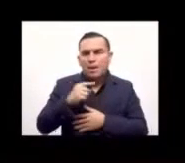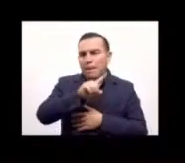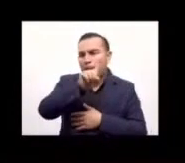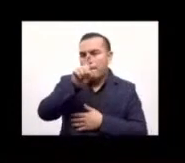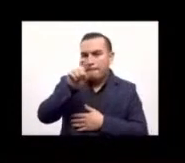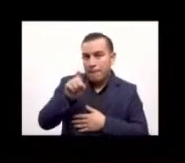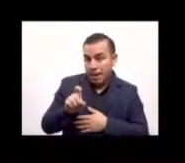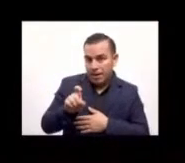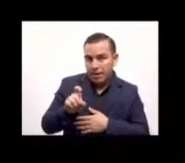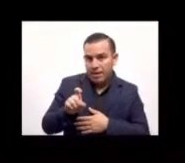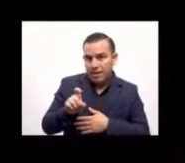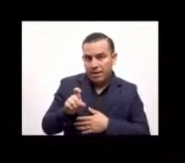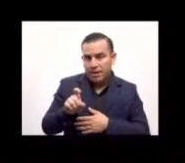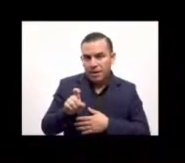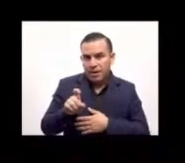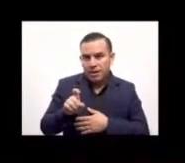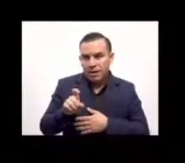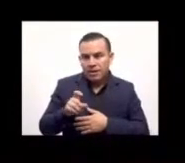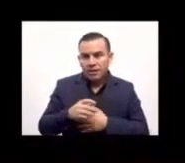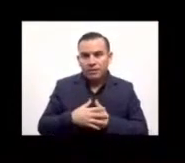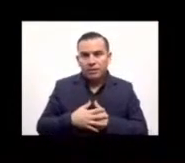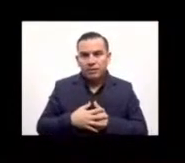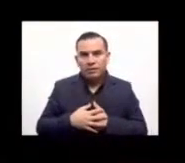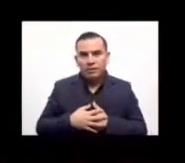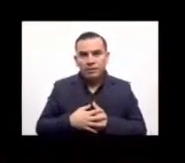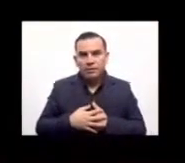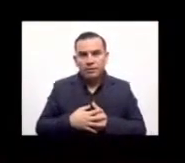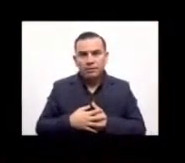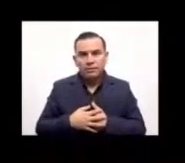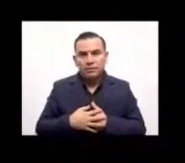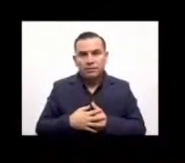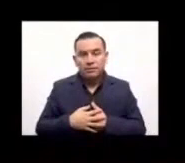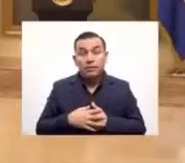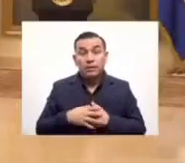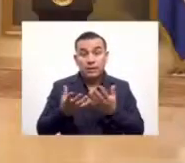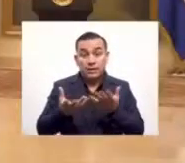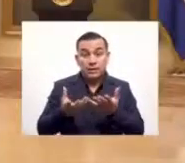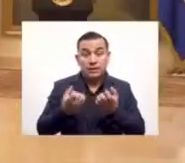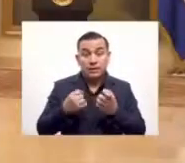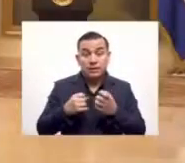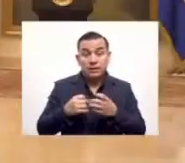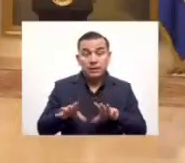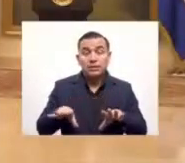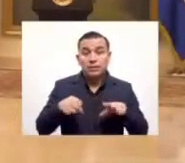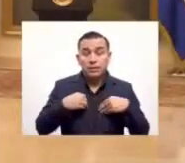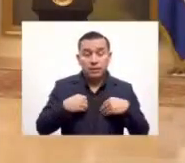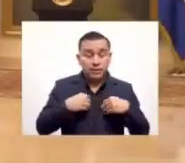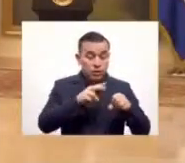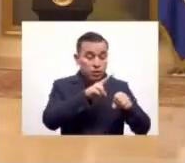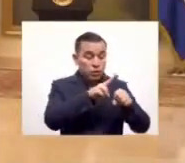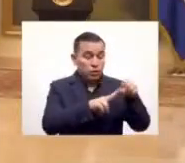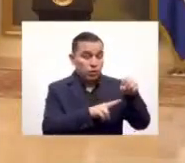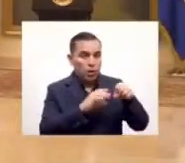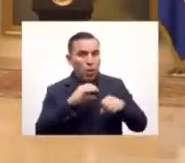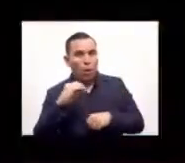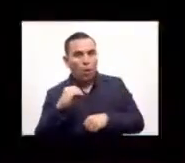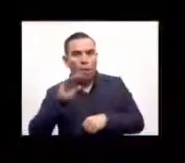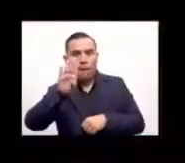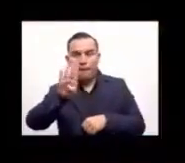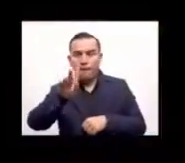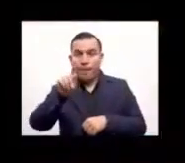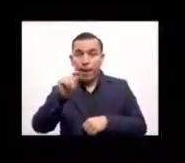una instrucción a mi delegado de energía de que se mine con volcanes en El